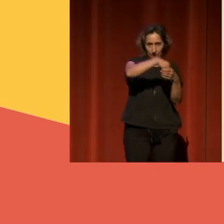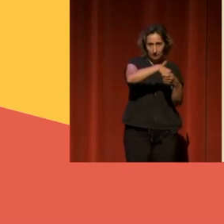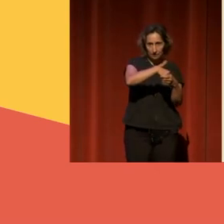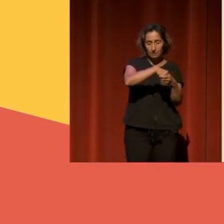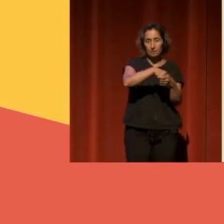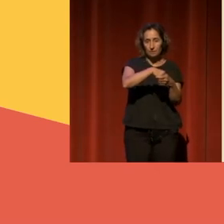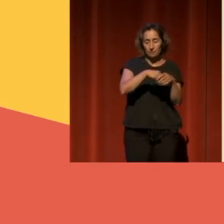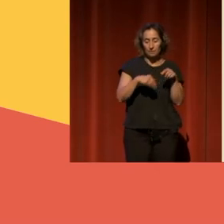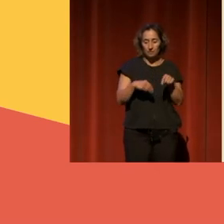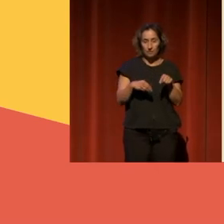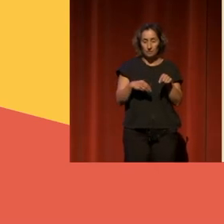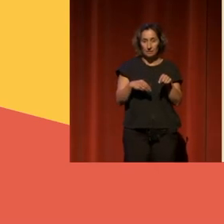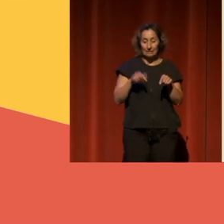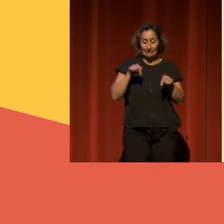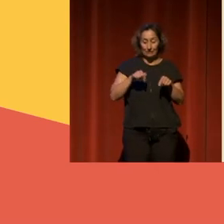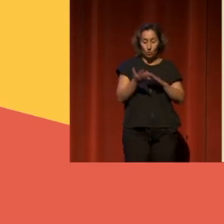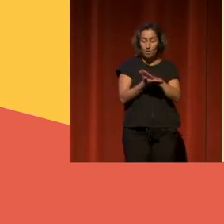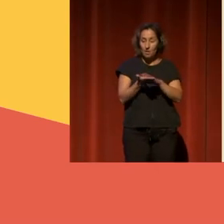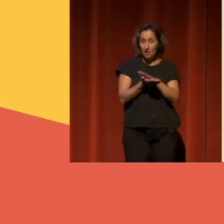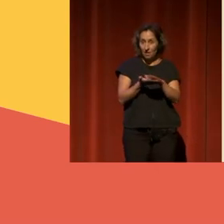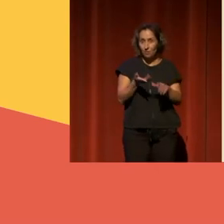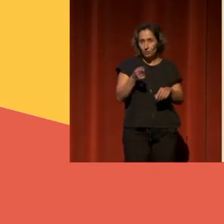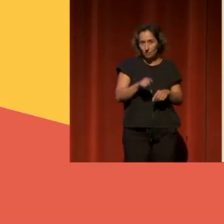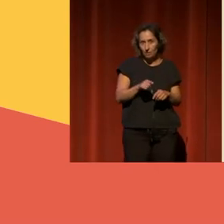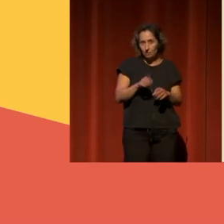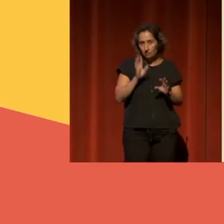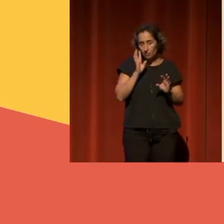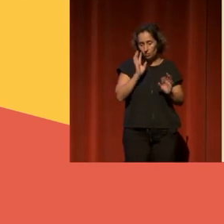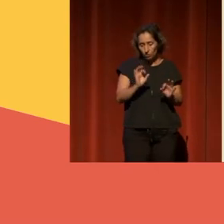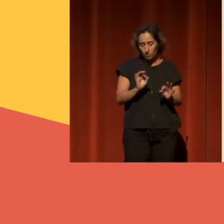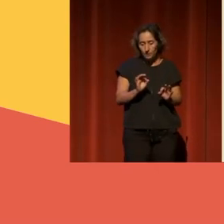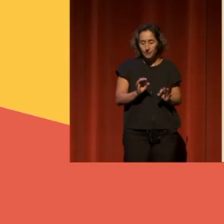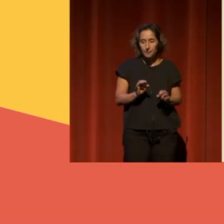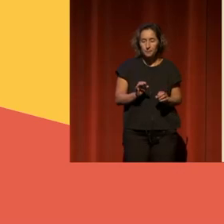sentido también a que hable de ese tema hoy aquí. Quizá un tema un poco